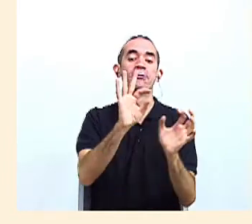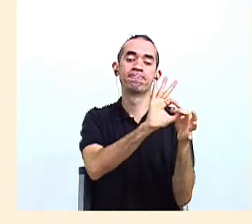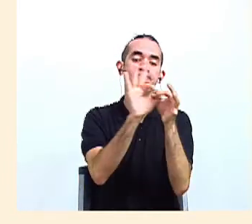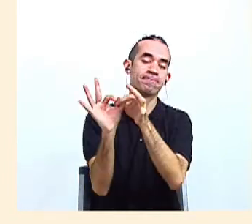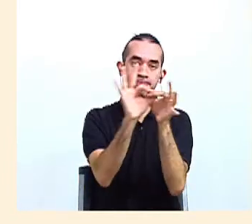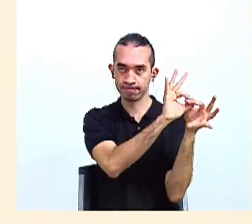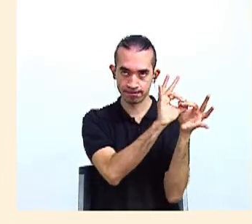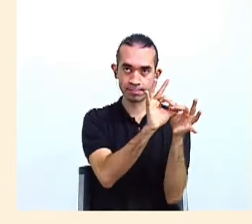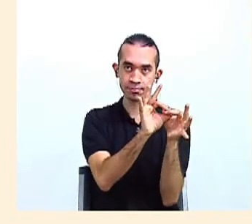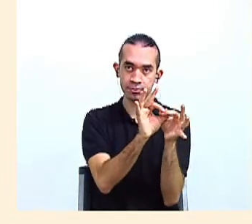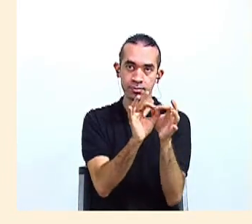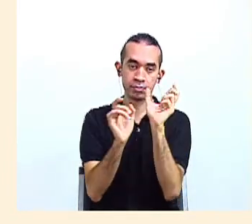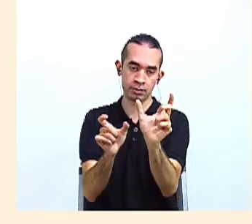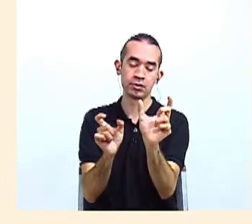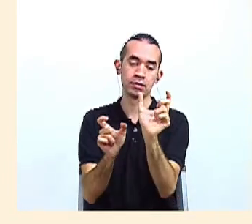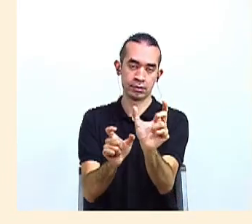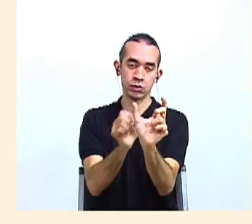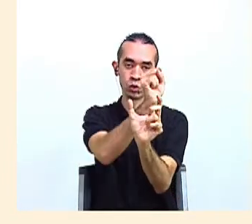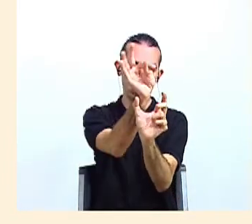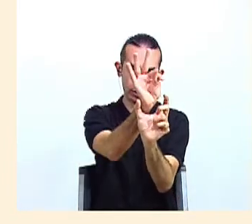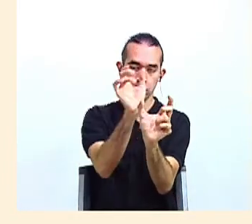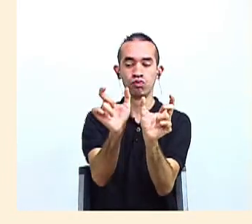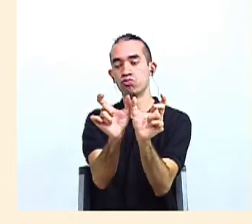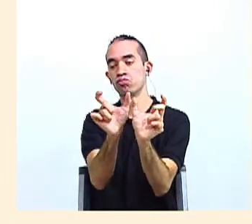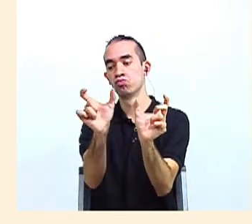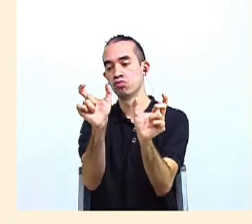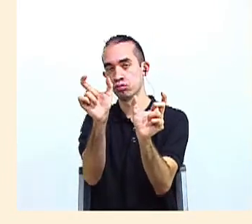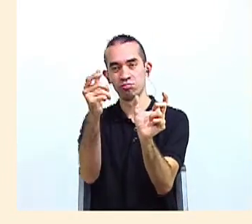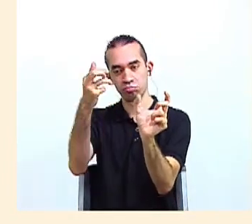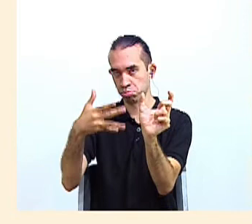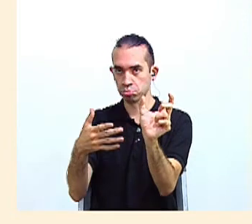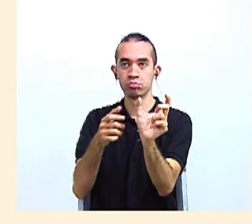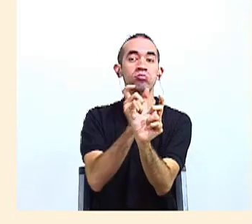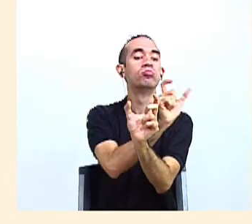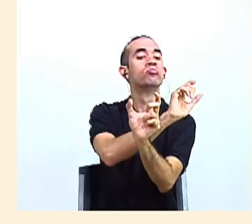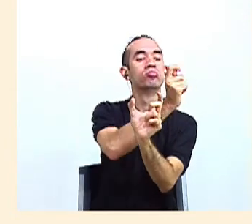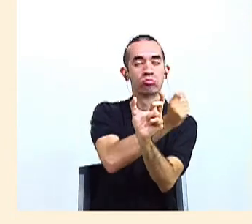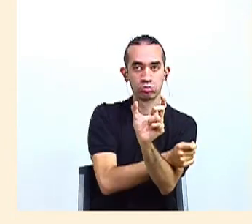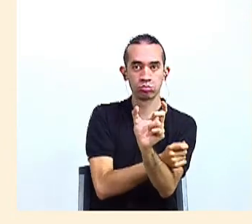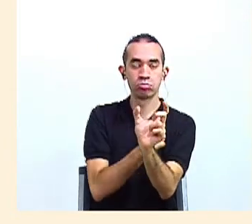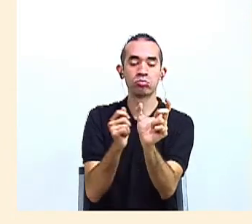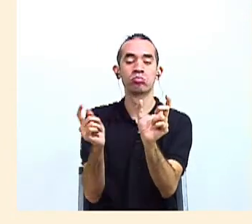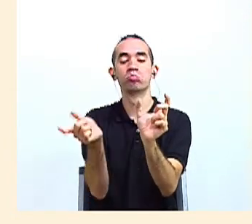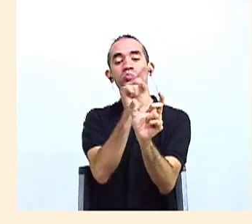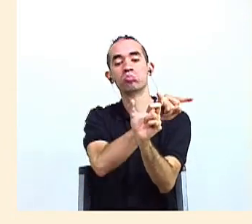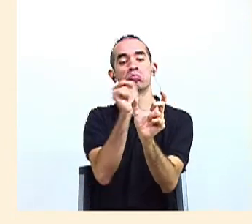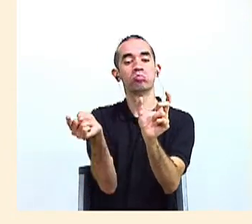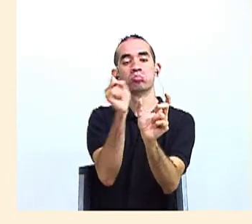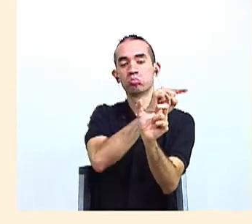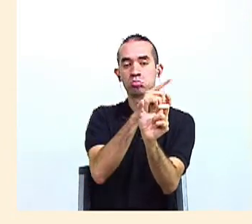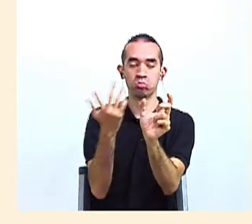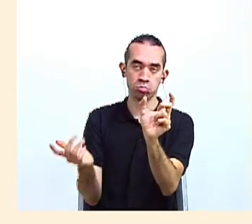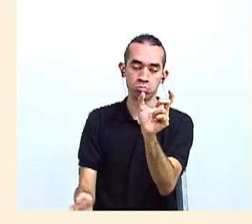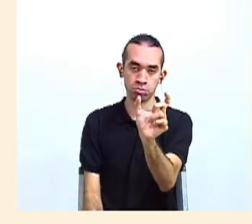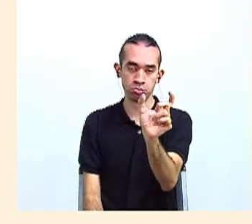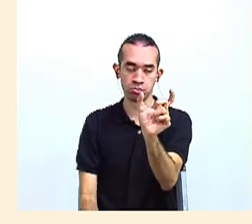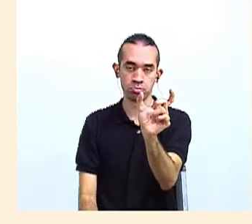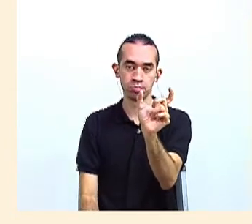establece entre los antecedentes, los modificadores, antepuestos y pospuestos del